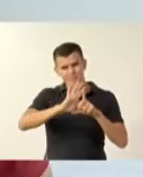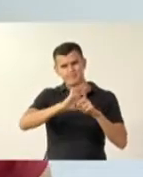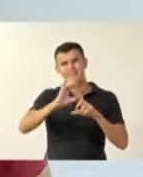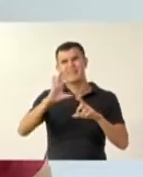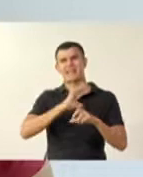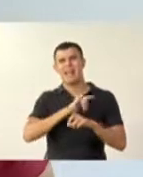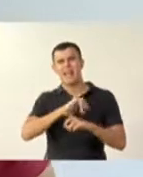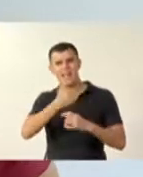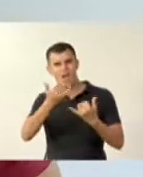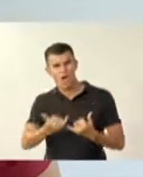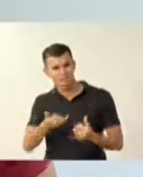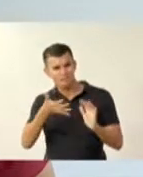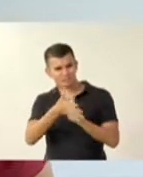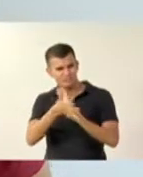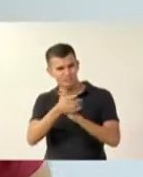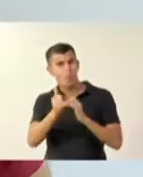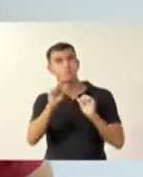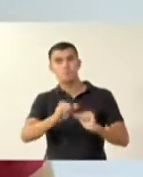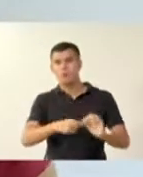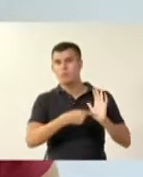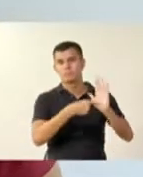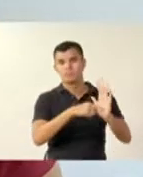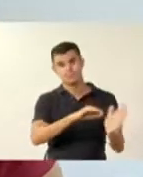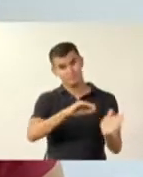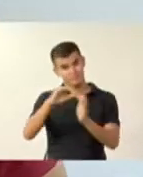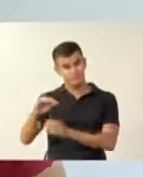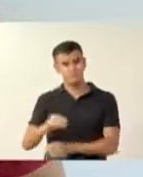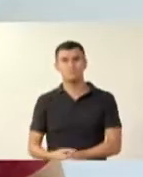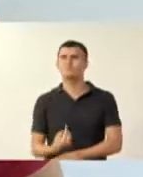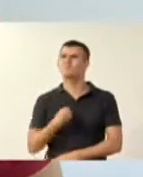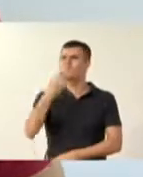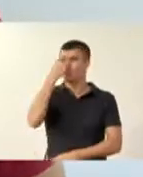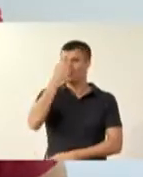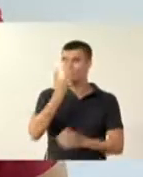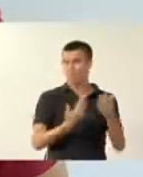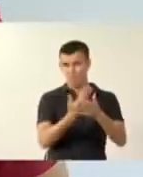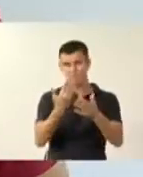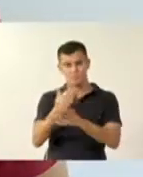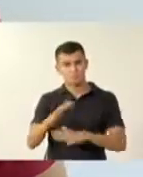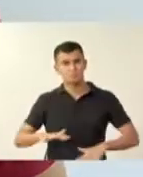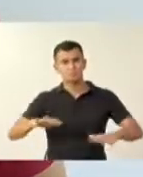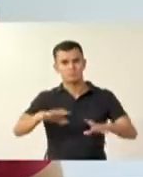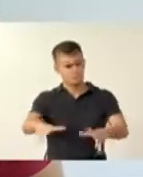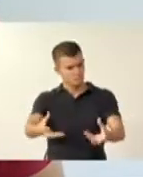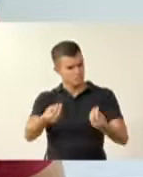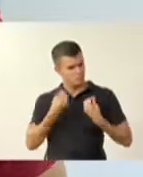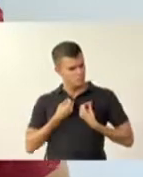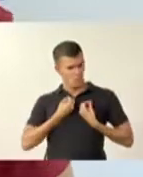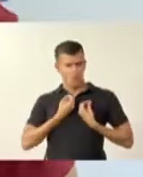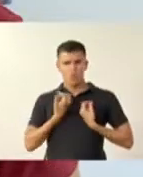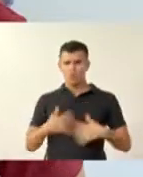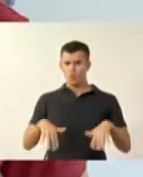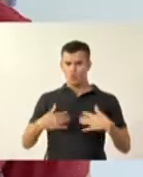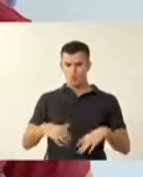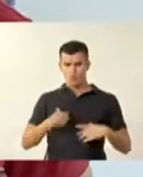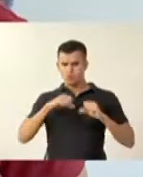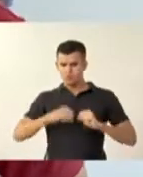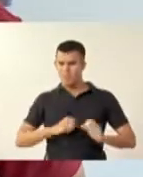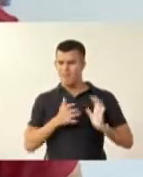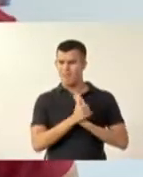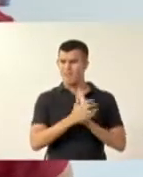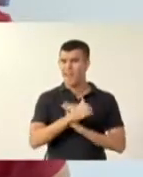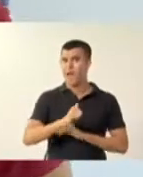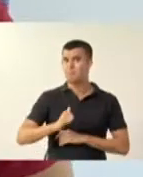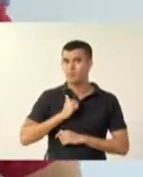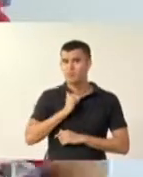que tener una remodelación en la unidad de medios de la Universidad Santiago de Cali le va a aportar mucho a los estudiantes que vayan a estar aquí, porque se van a poder desempeñar de